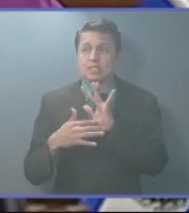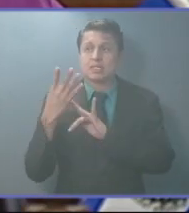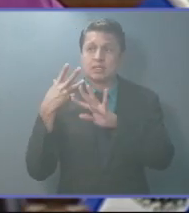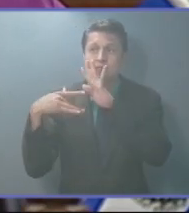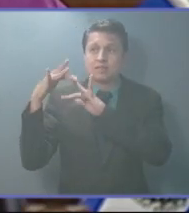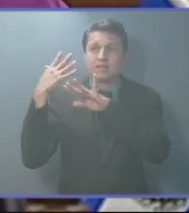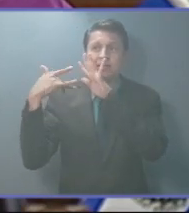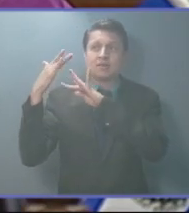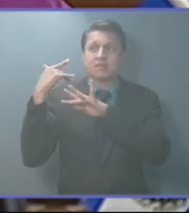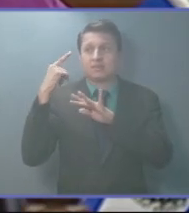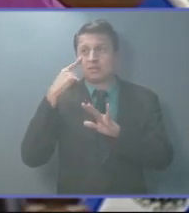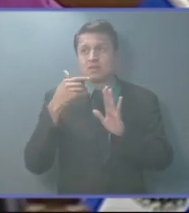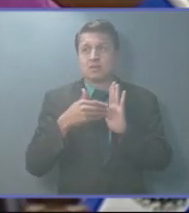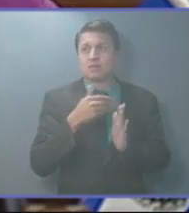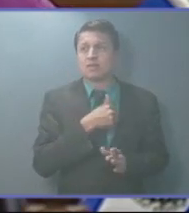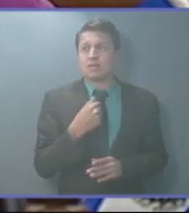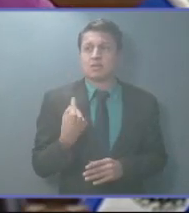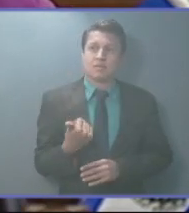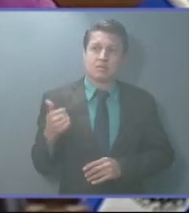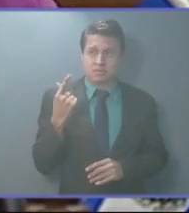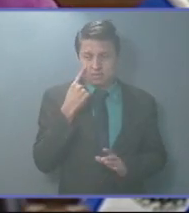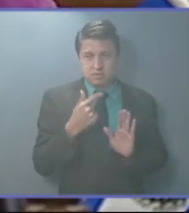señor minis